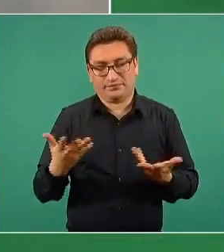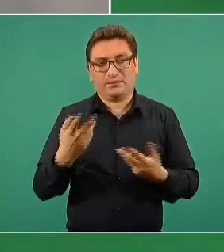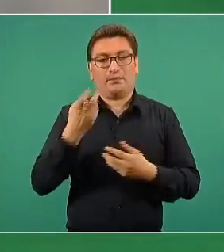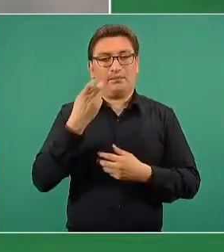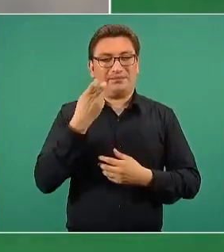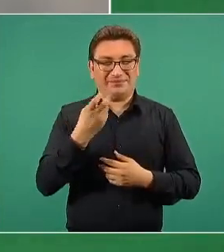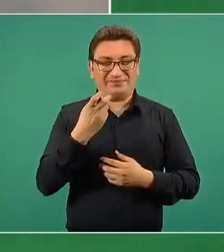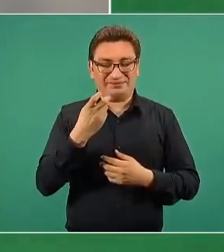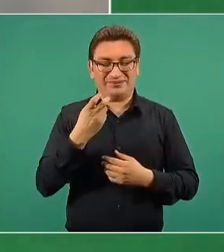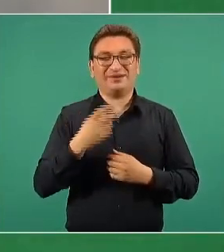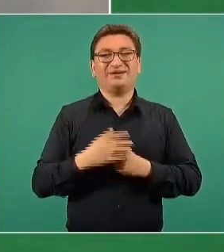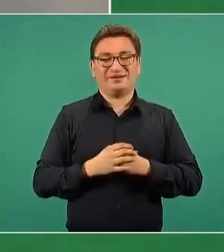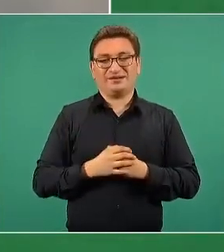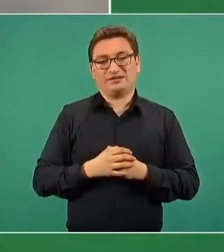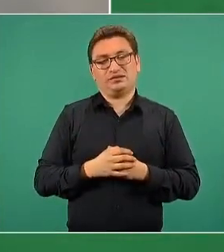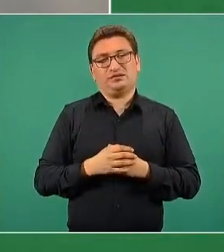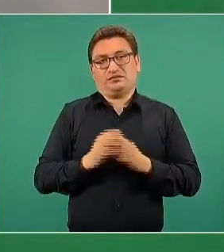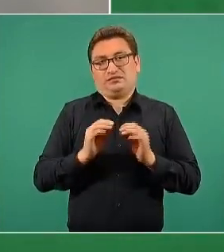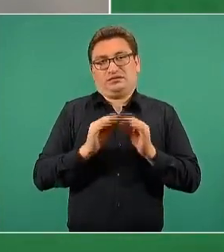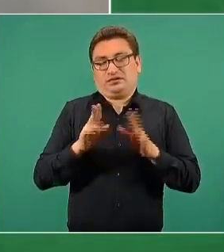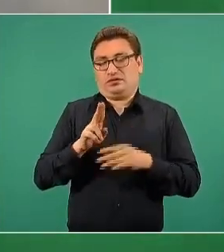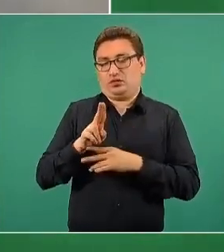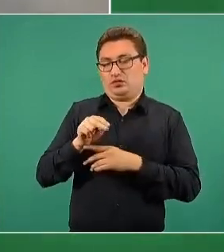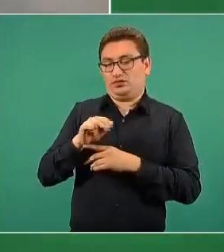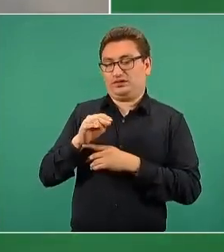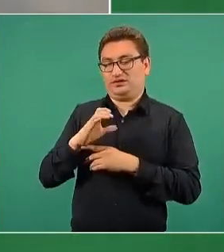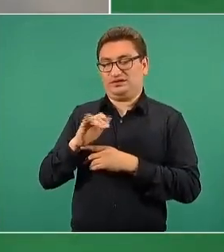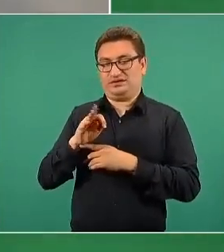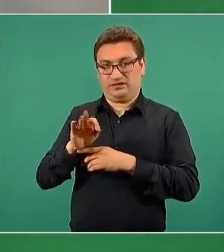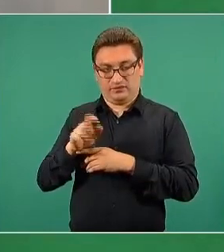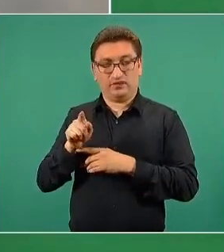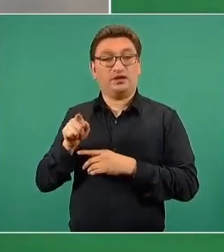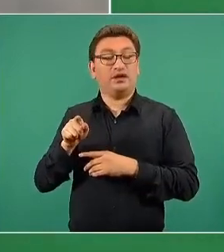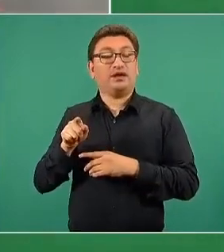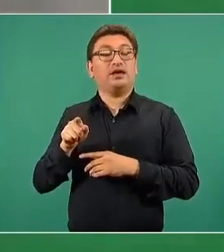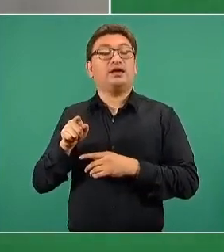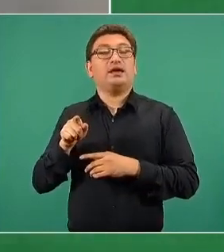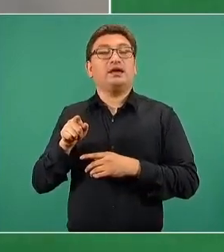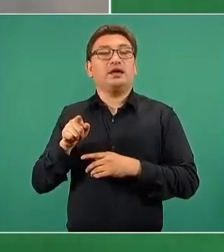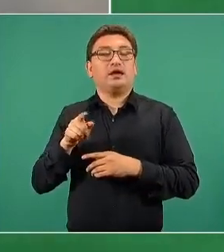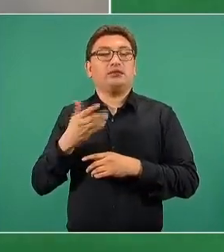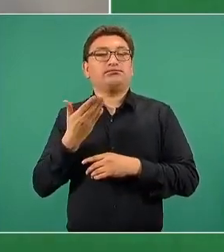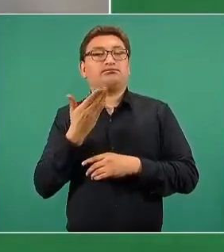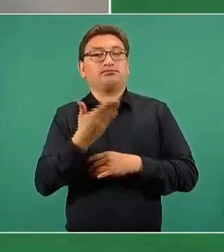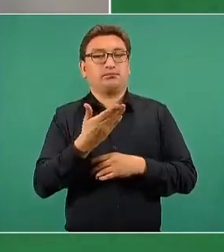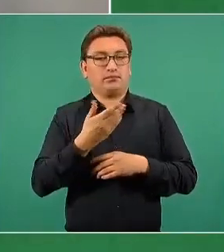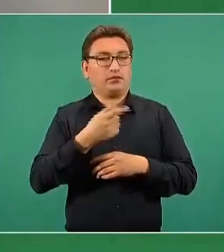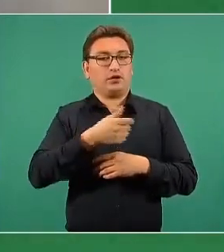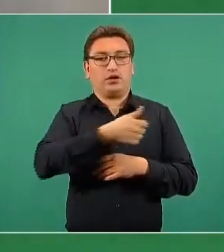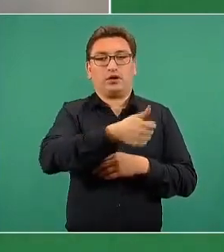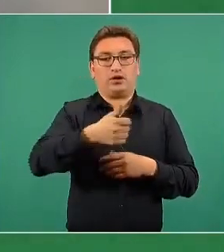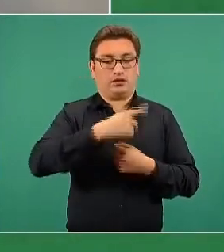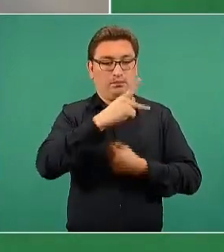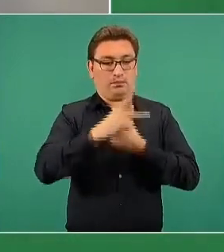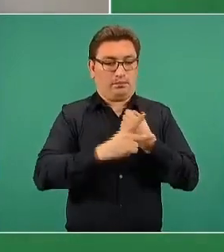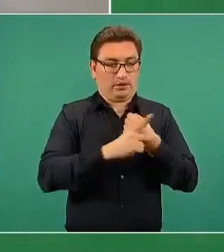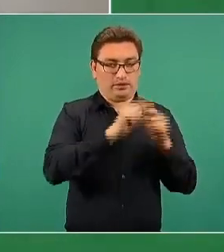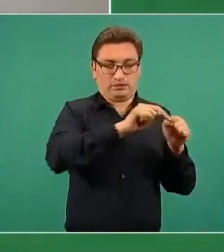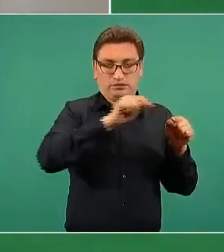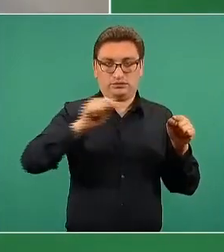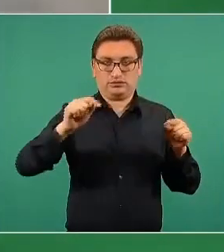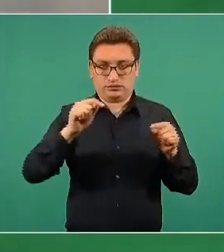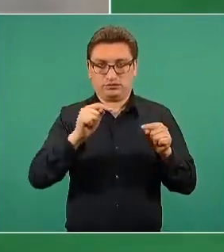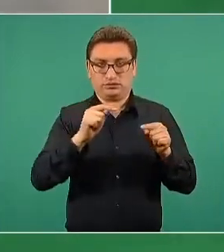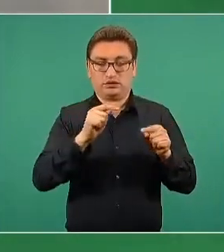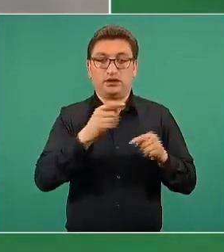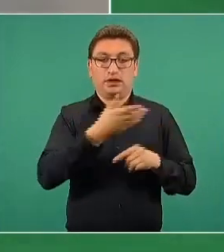eso que inclusive la UNICEF ha solicitado a los países que se tome en cuenta